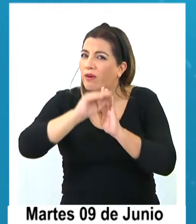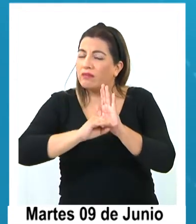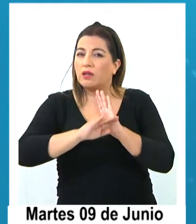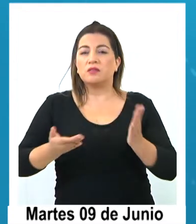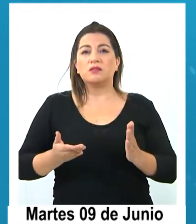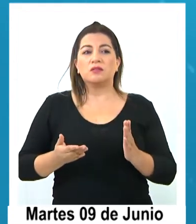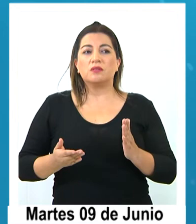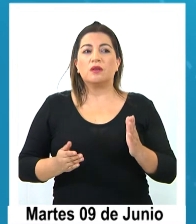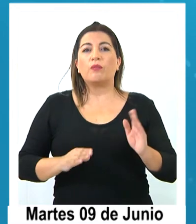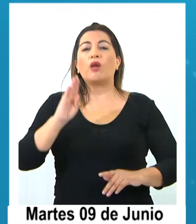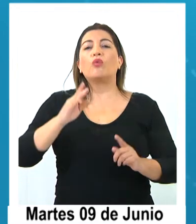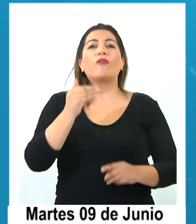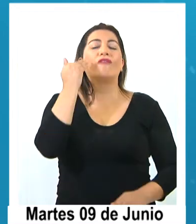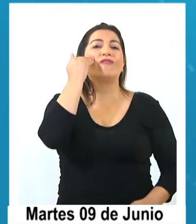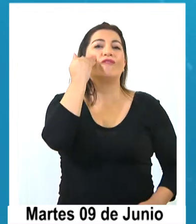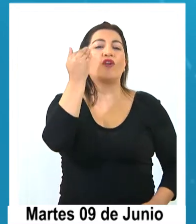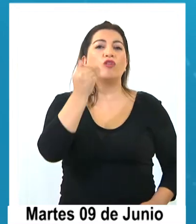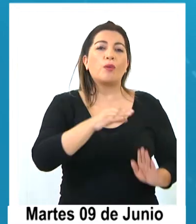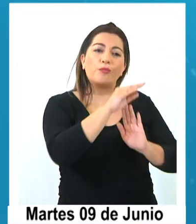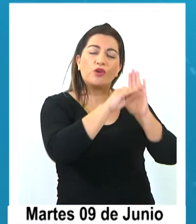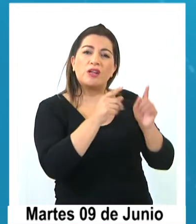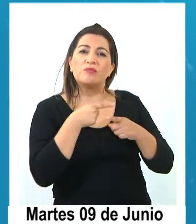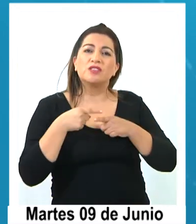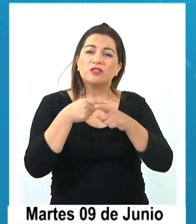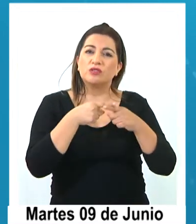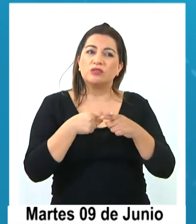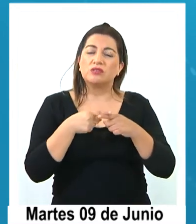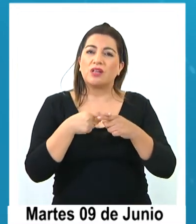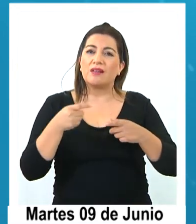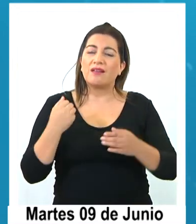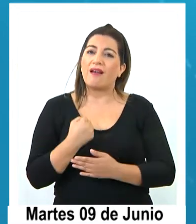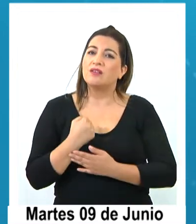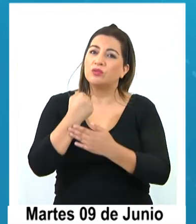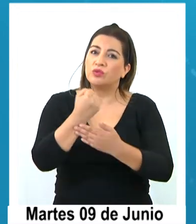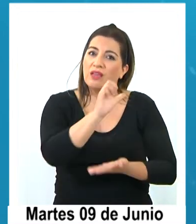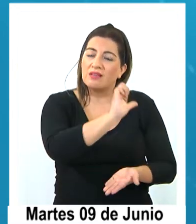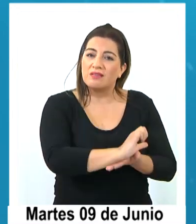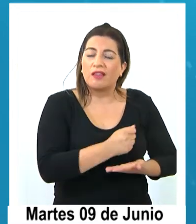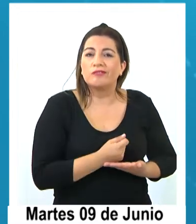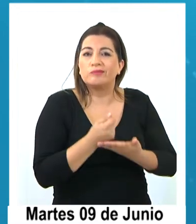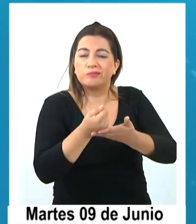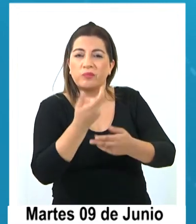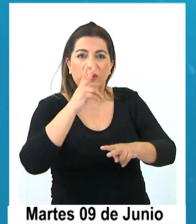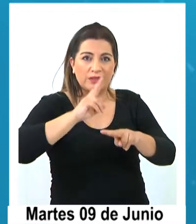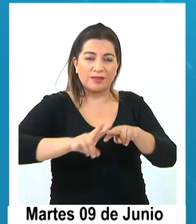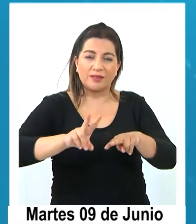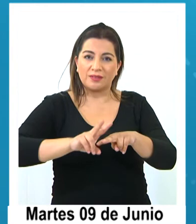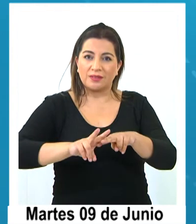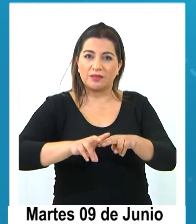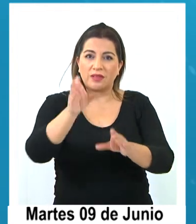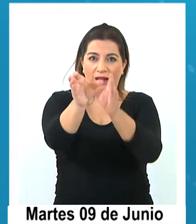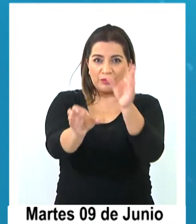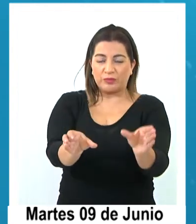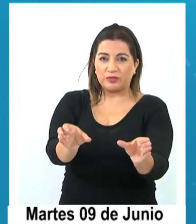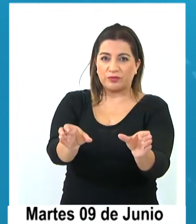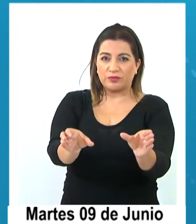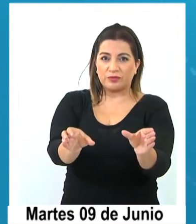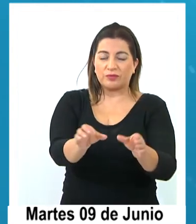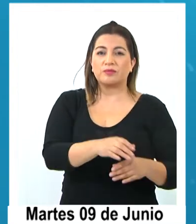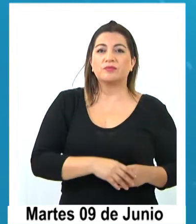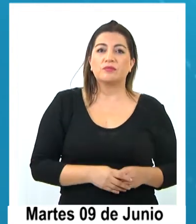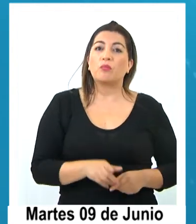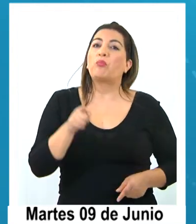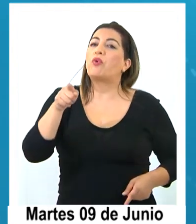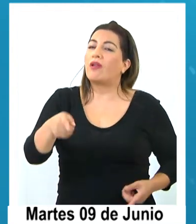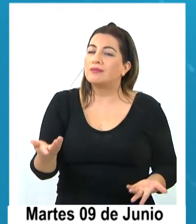los bonos, por los programas sociales, por los subsidios que ha otorgado a la población,